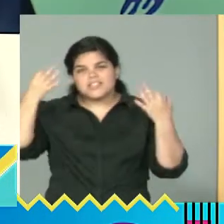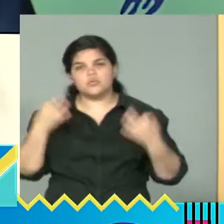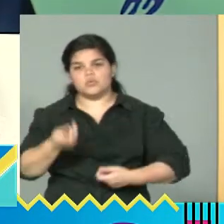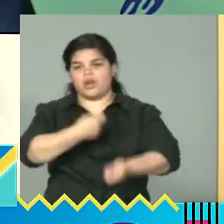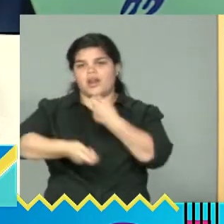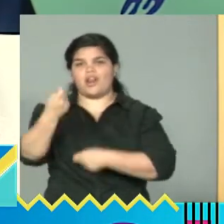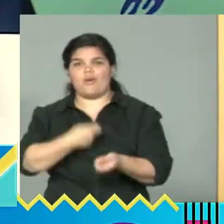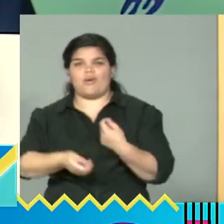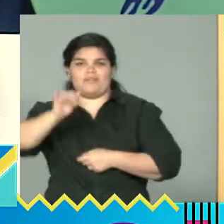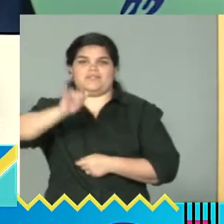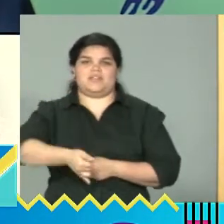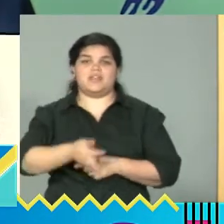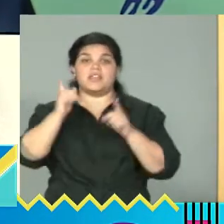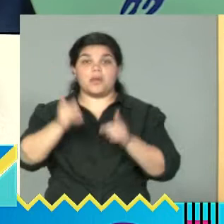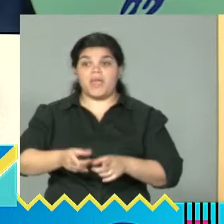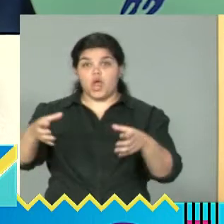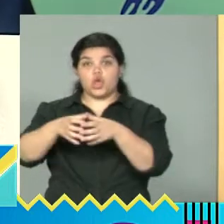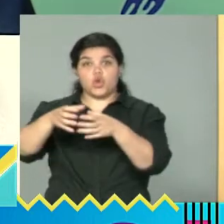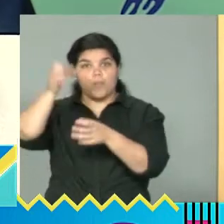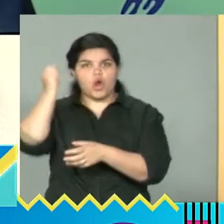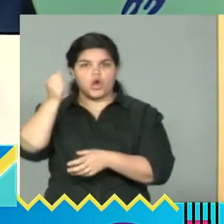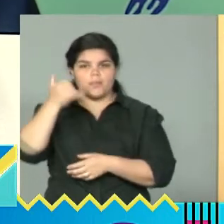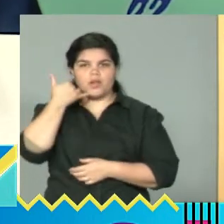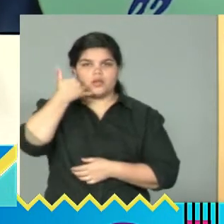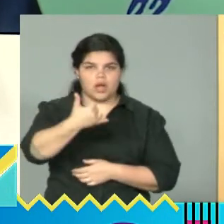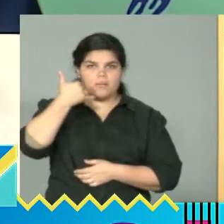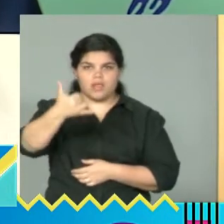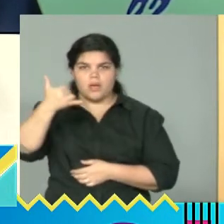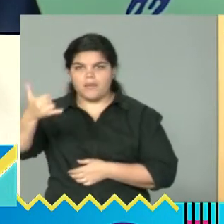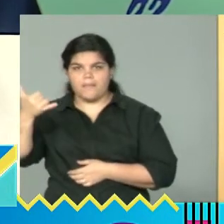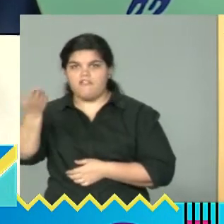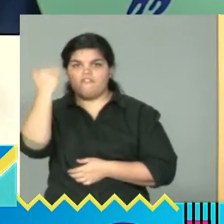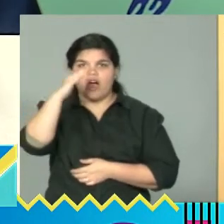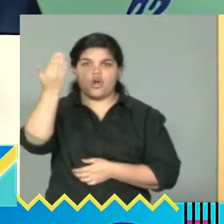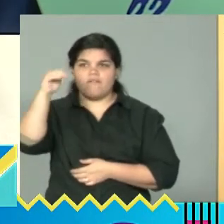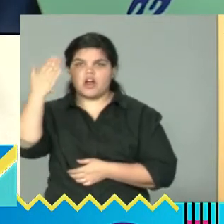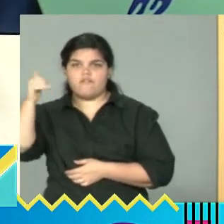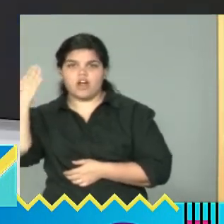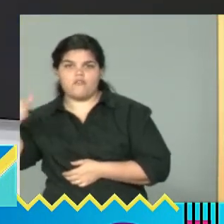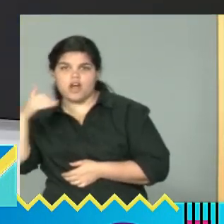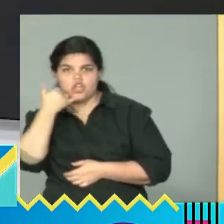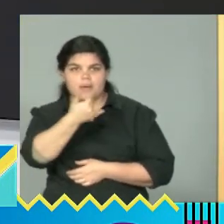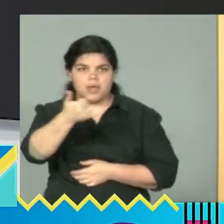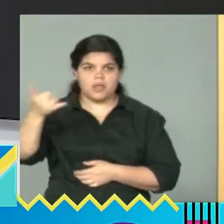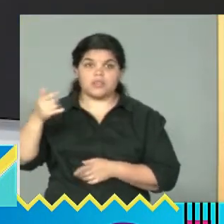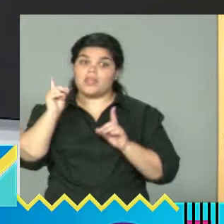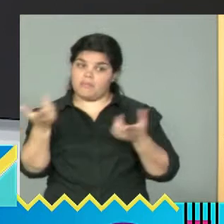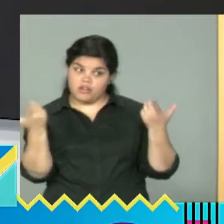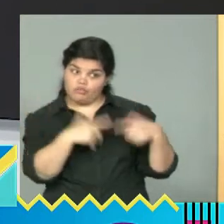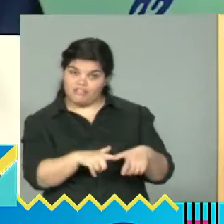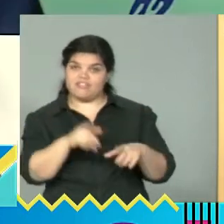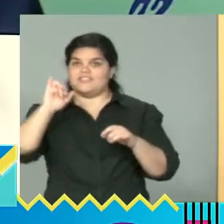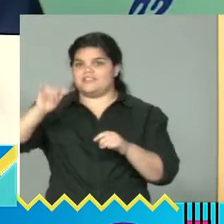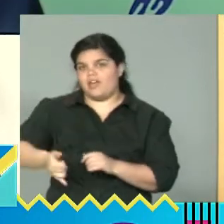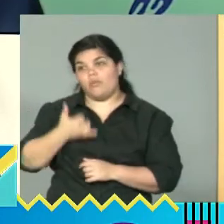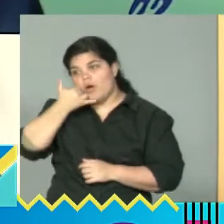además se encargó todo el equipo económico de llamar uno por uno a los bancos para que le renovaran. Y ahí ya No solo los llamó, se reunieron. Sí, y los llamaron y